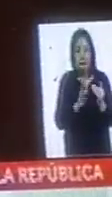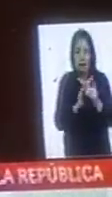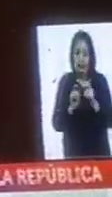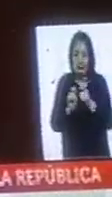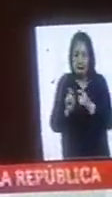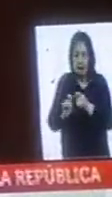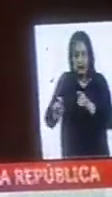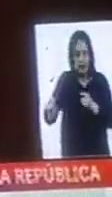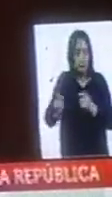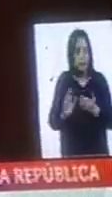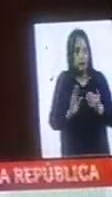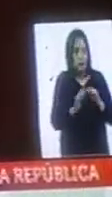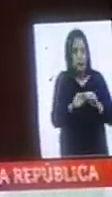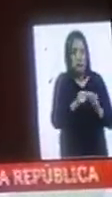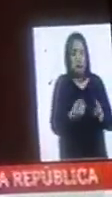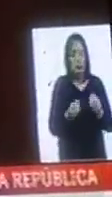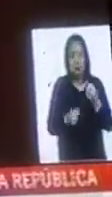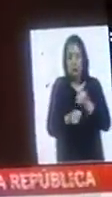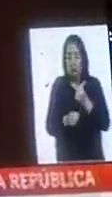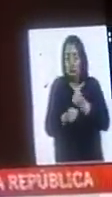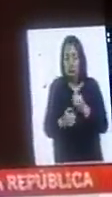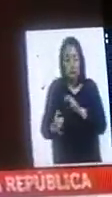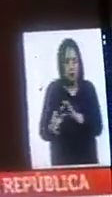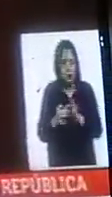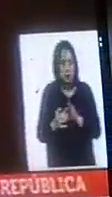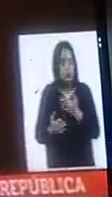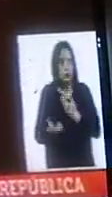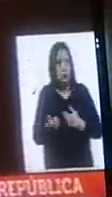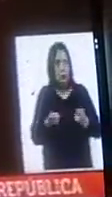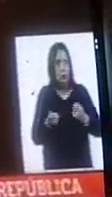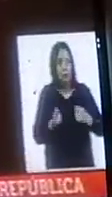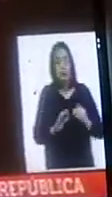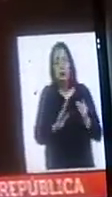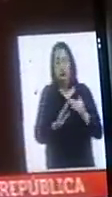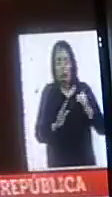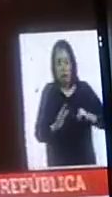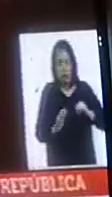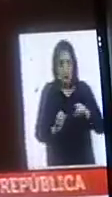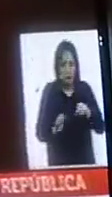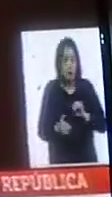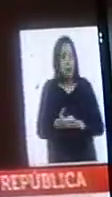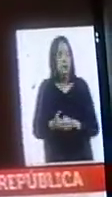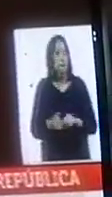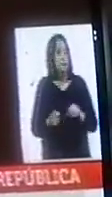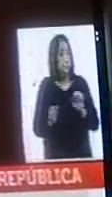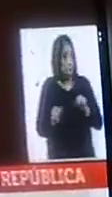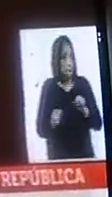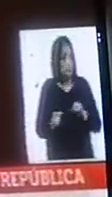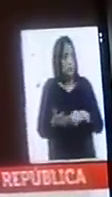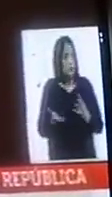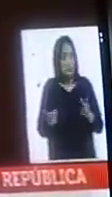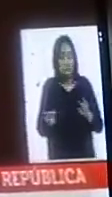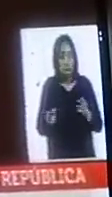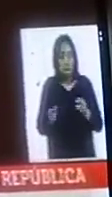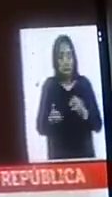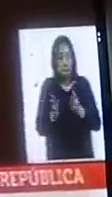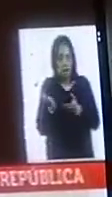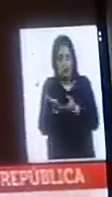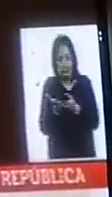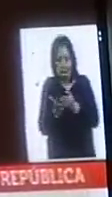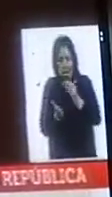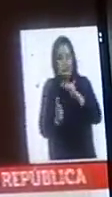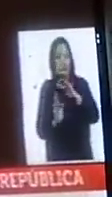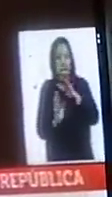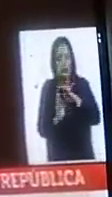urbanos a través junto con gobiernos locales para ello si se simplificará la